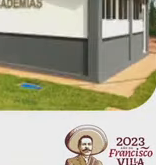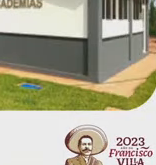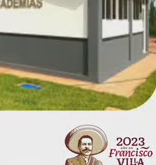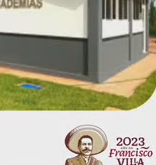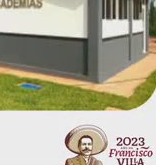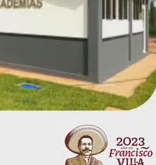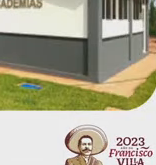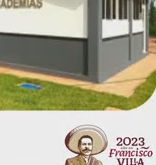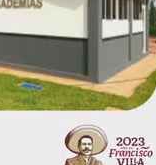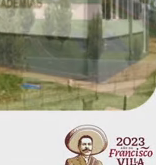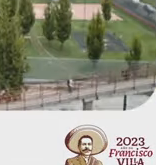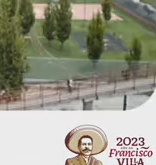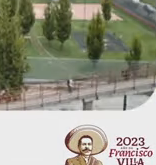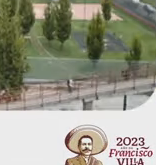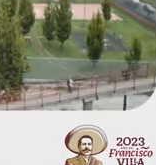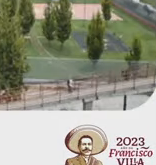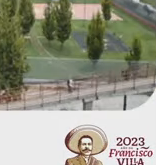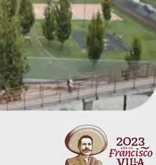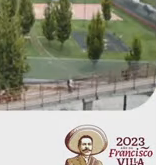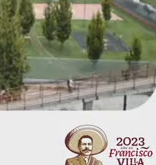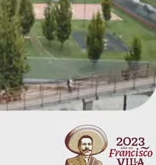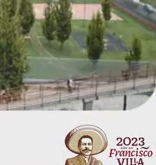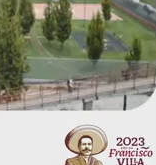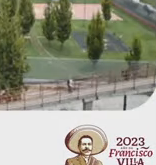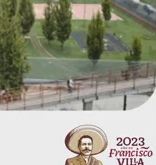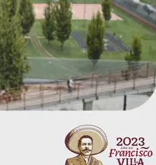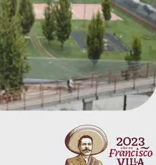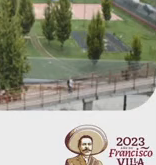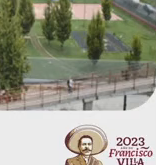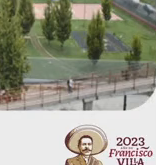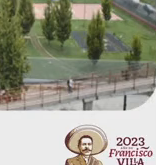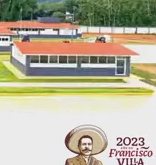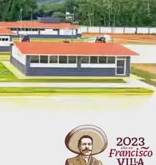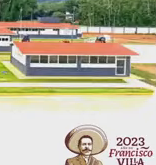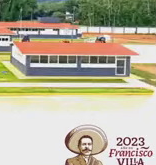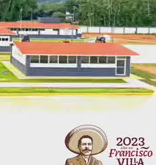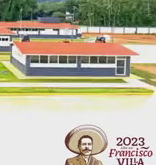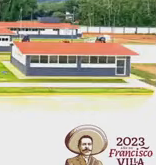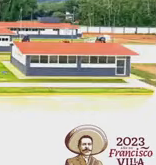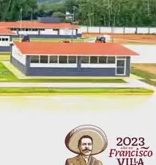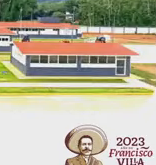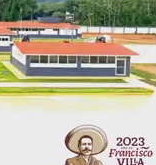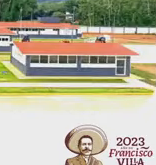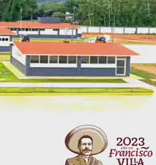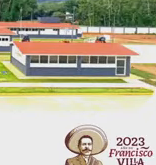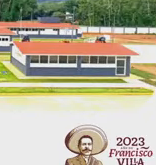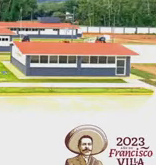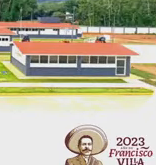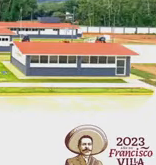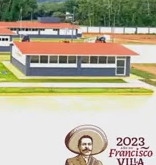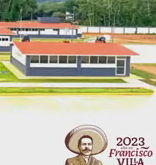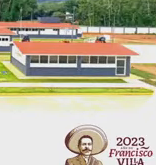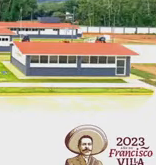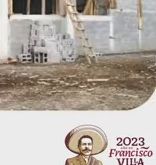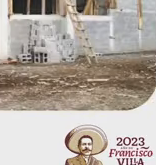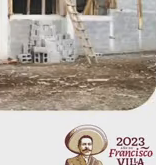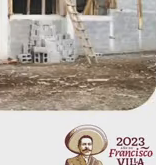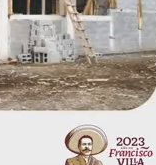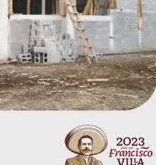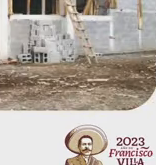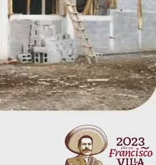son 249 compañías, son en construcción 90, tenemos ya por